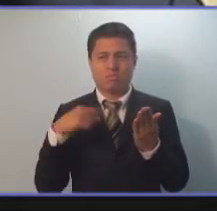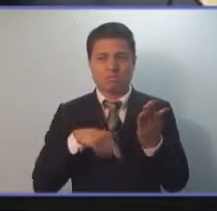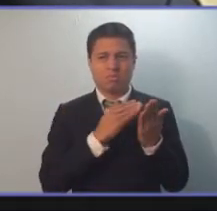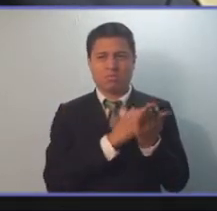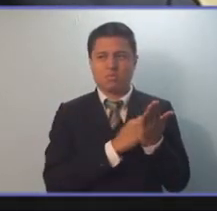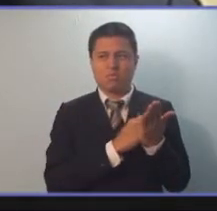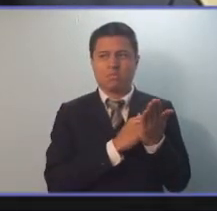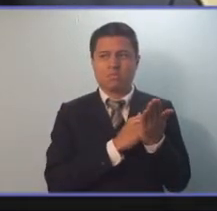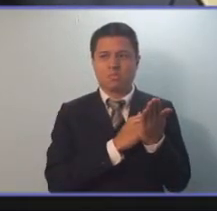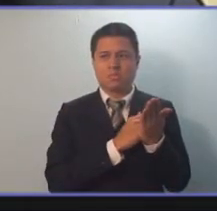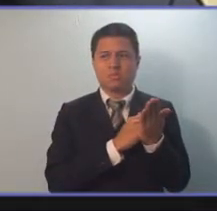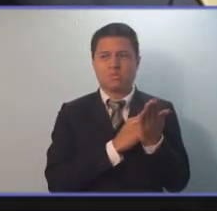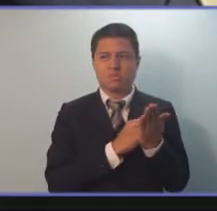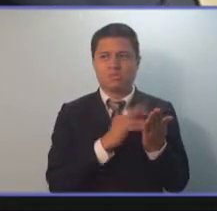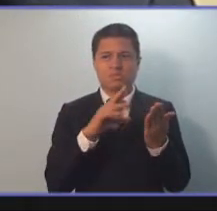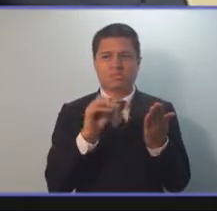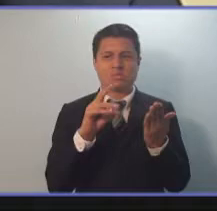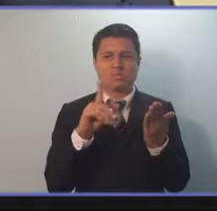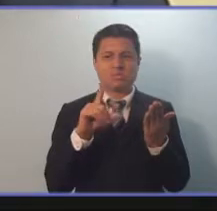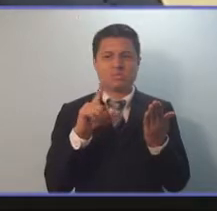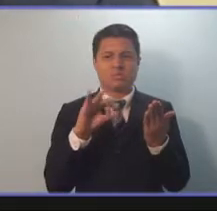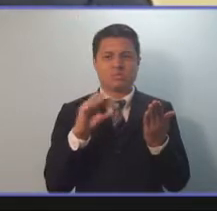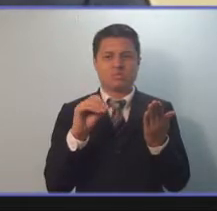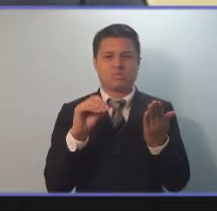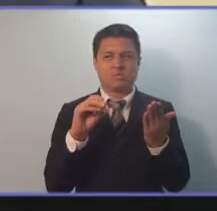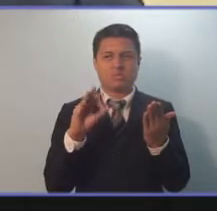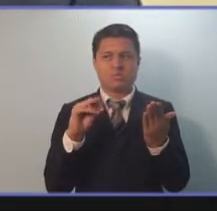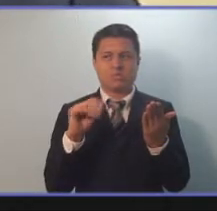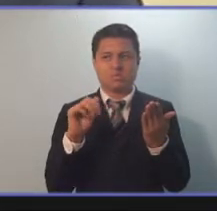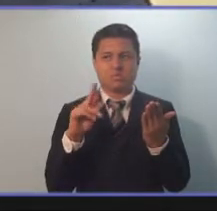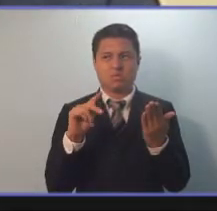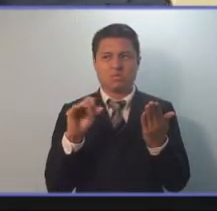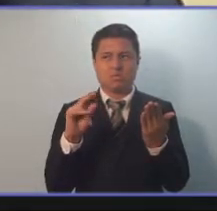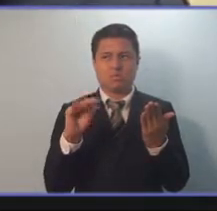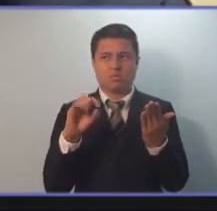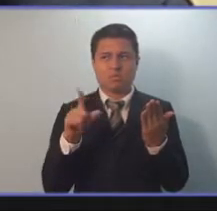ausente. Rodolfo Antonio Martínez,